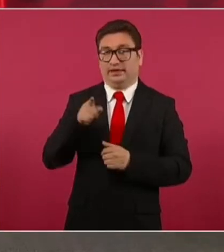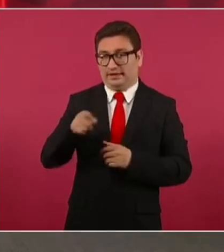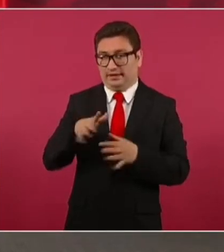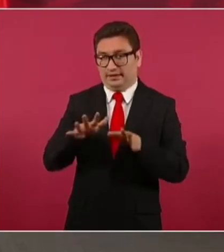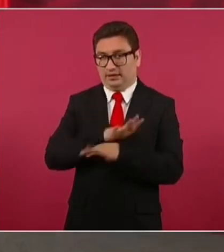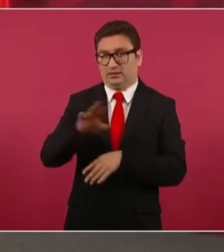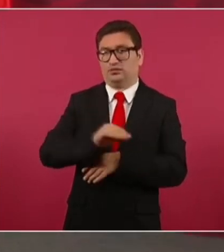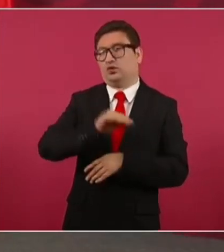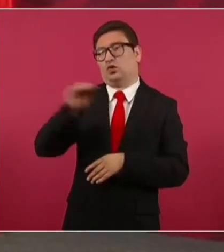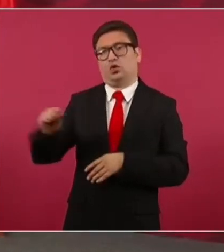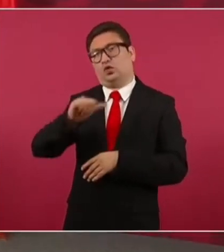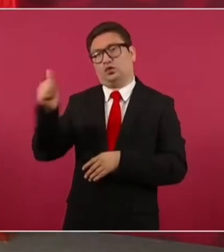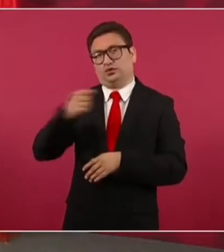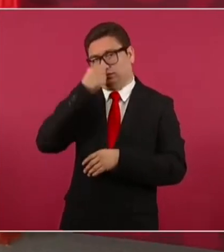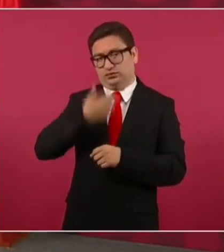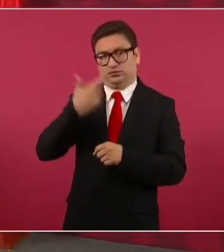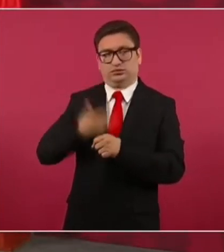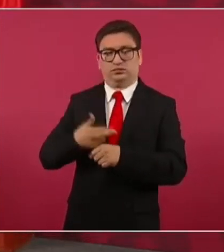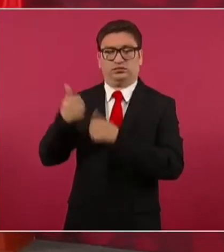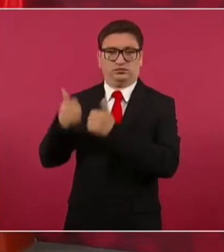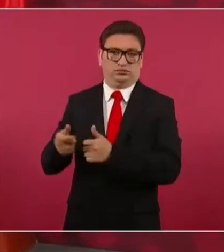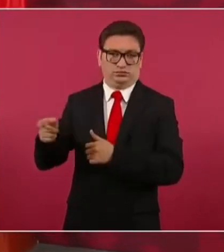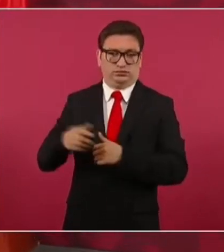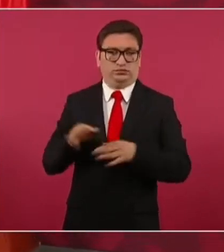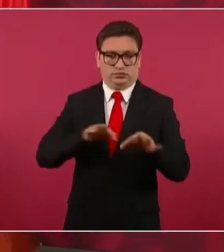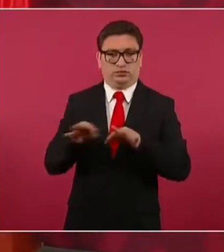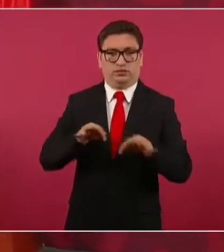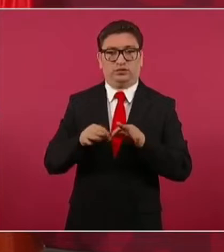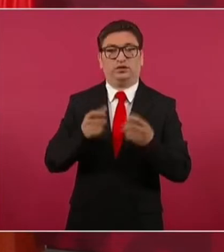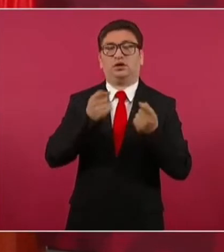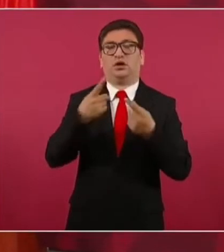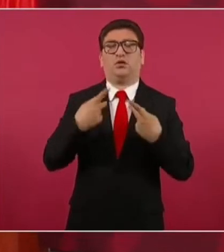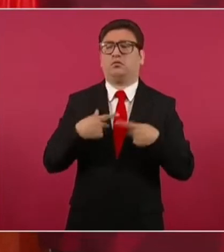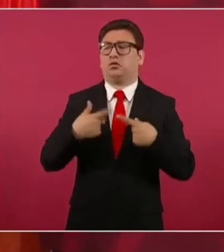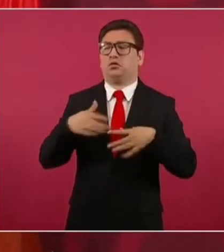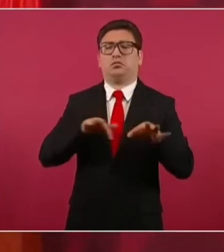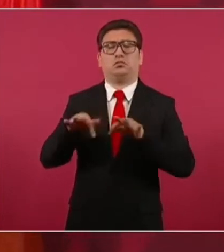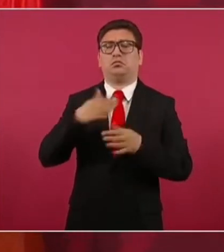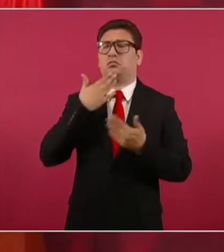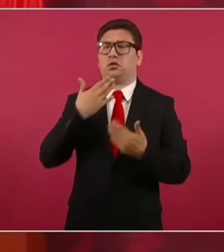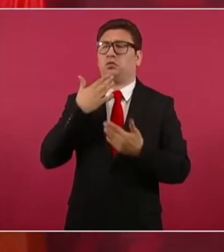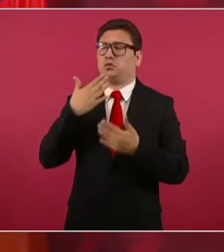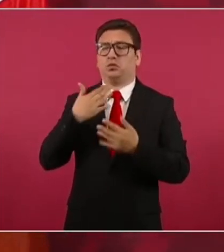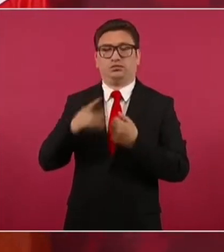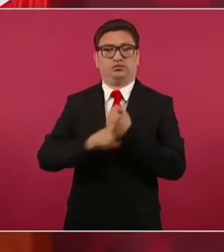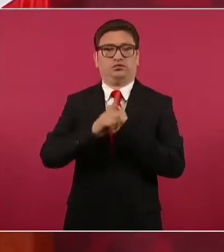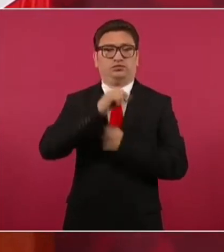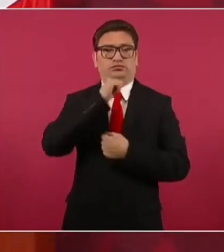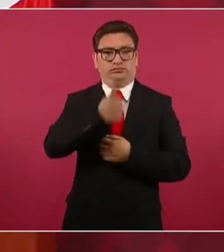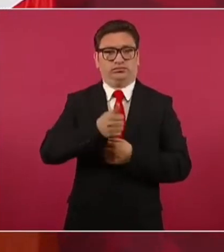pasa a otra, y la gente que actúa con rectitud no tiene ningún